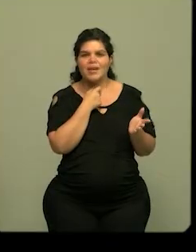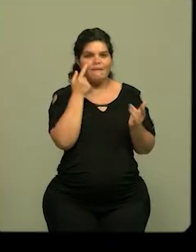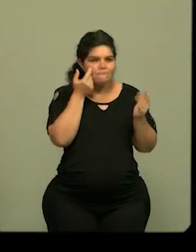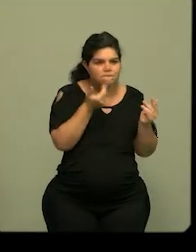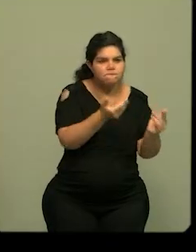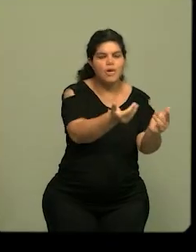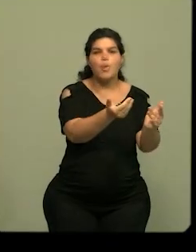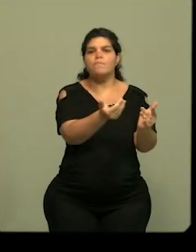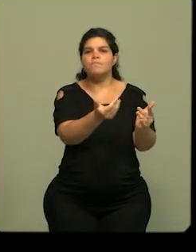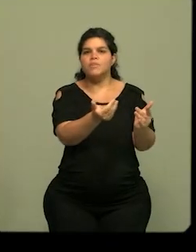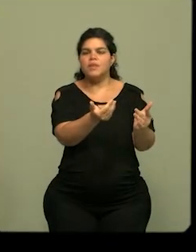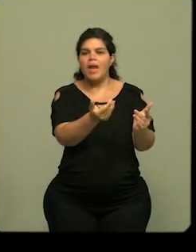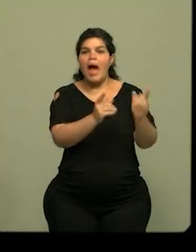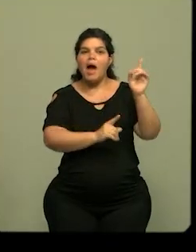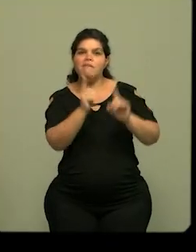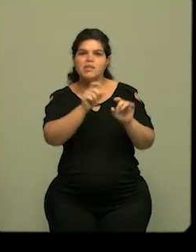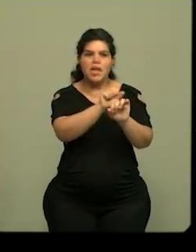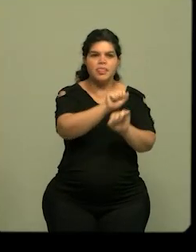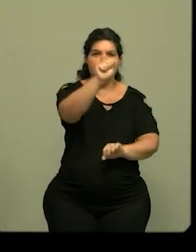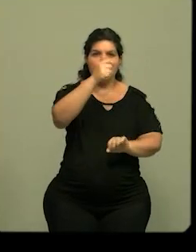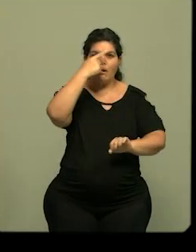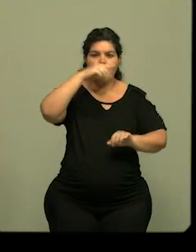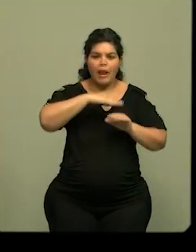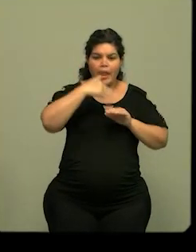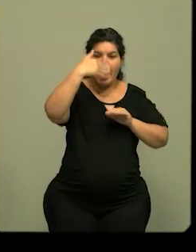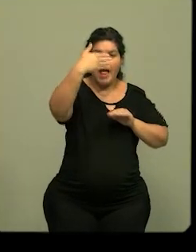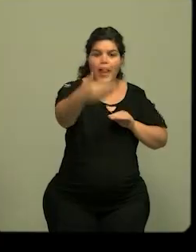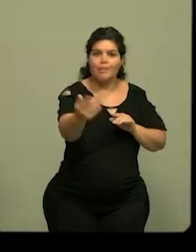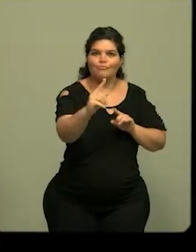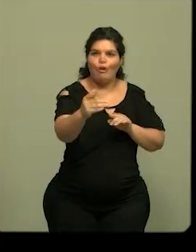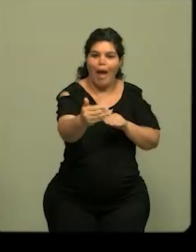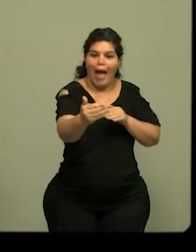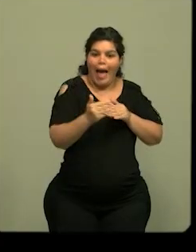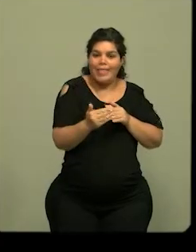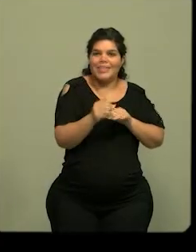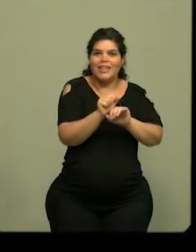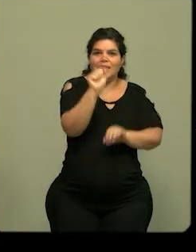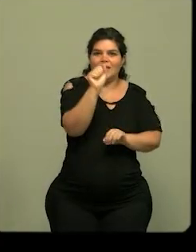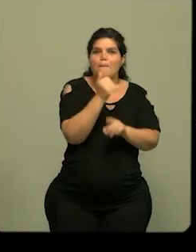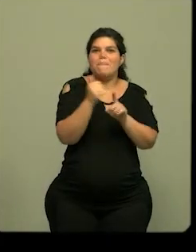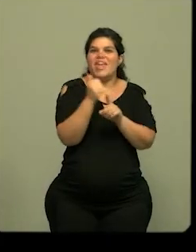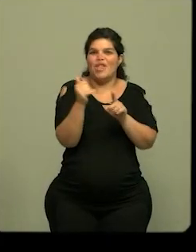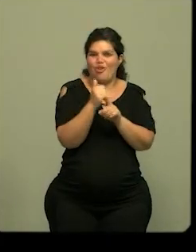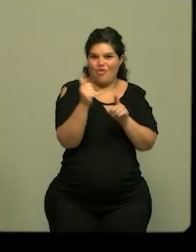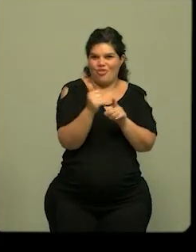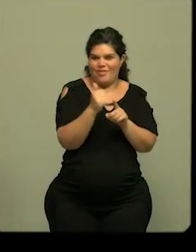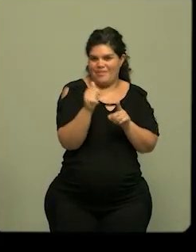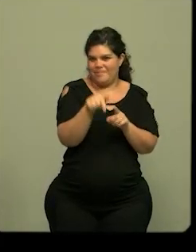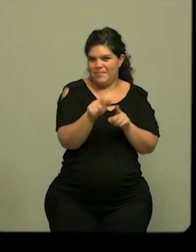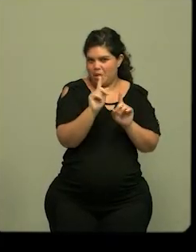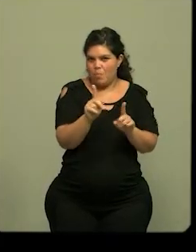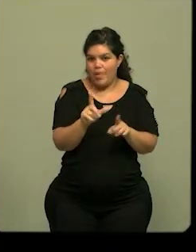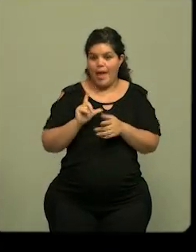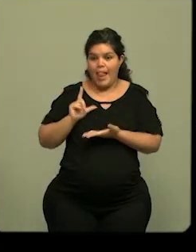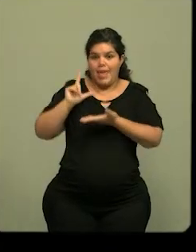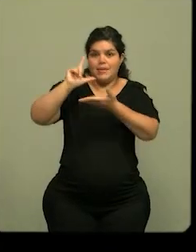carrera intermedia, digo, y claramente tiene que ver con eso, con la salida laboral un poco antes de terminar una licenciatura, por ejemplo, ¿no? Bueno,